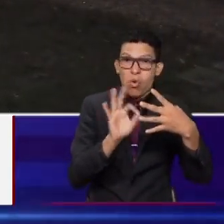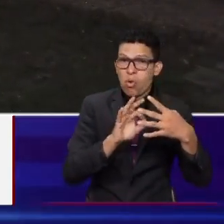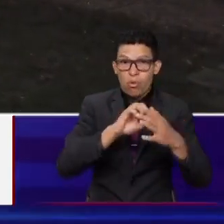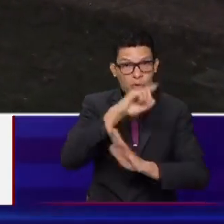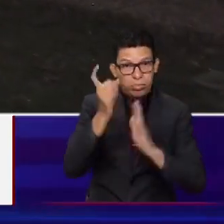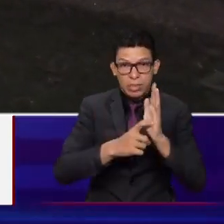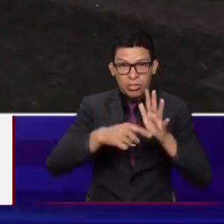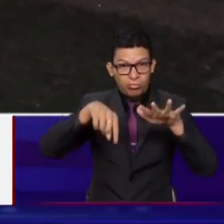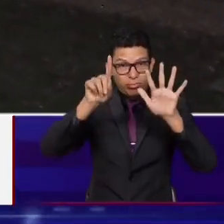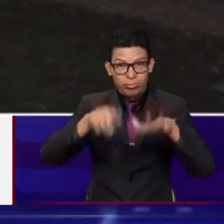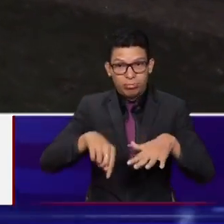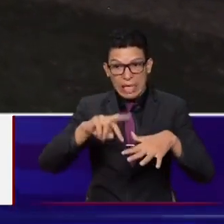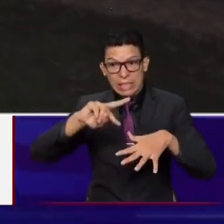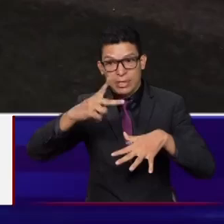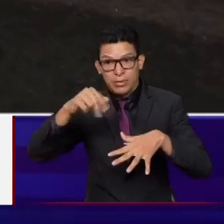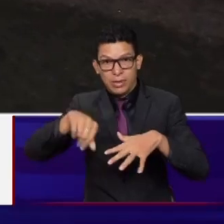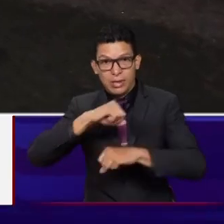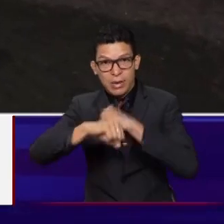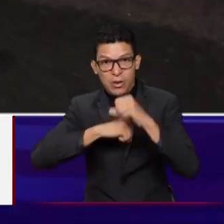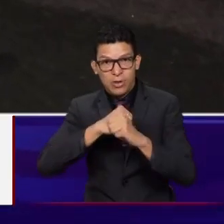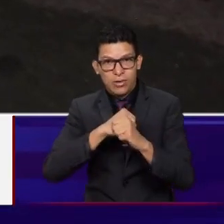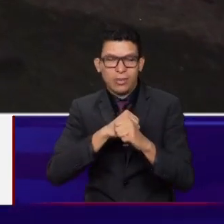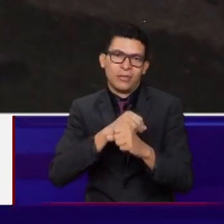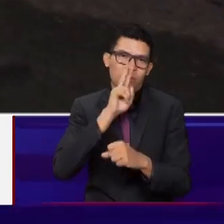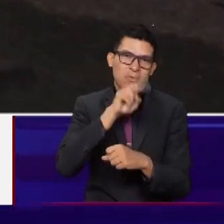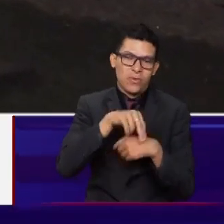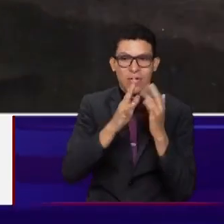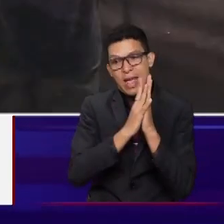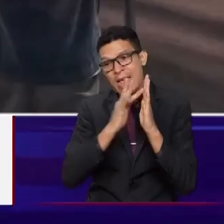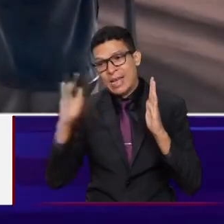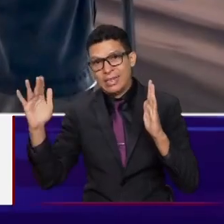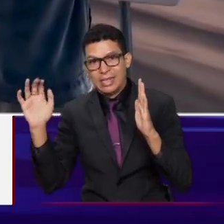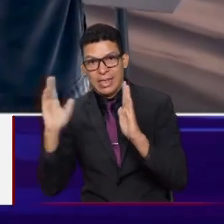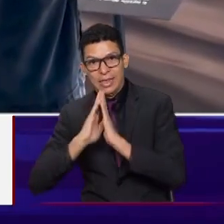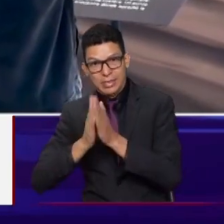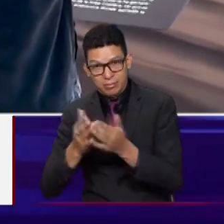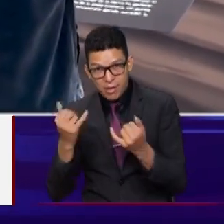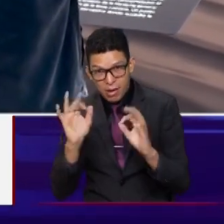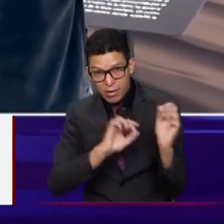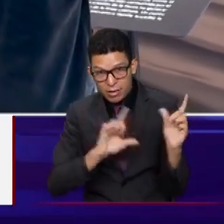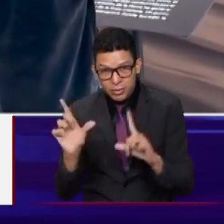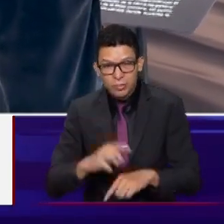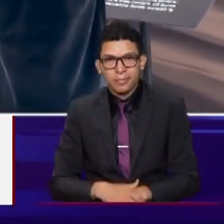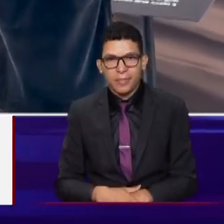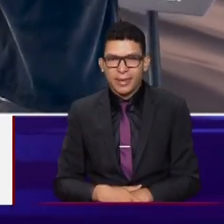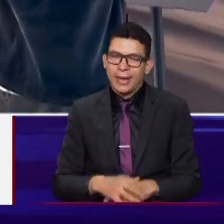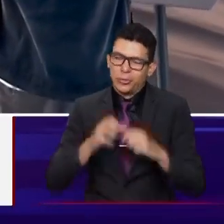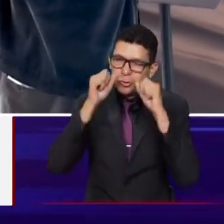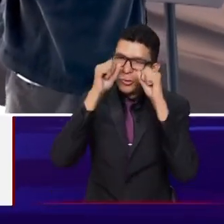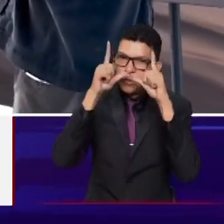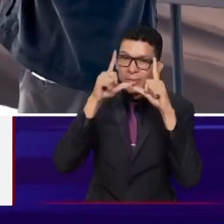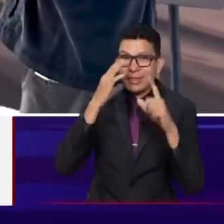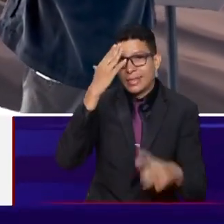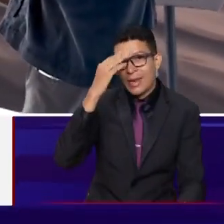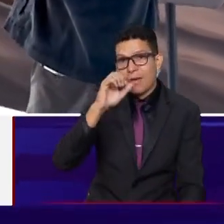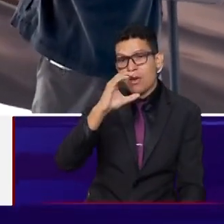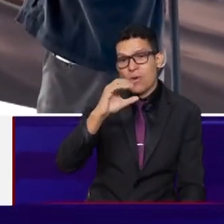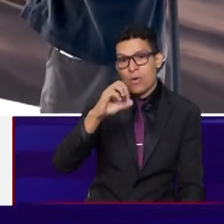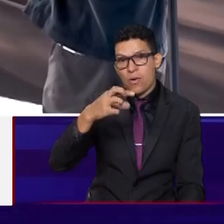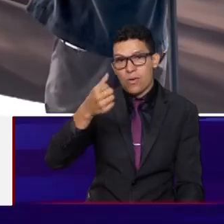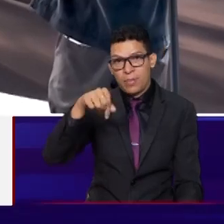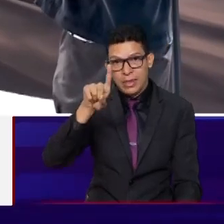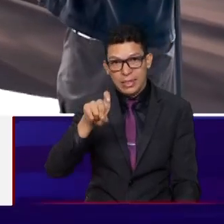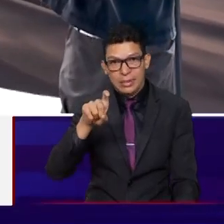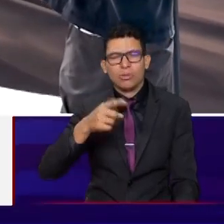año planificado? Tenemos sorpresas. Tenemos sorpresas en el marco de la COP16.